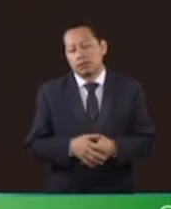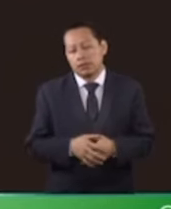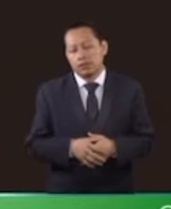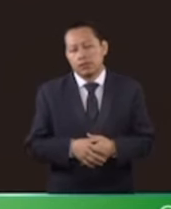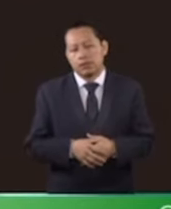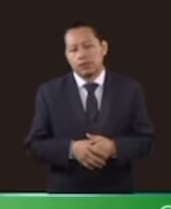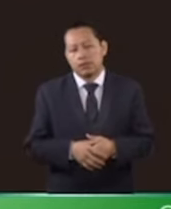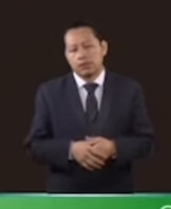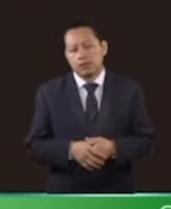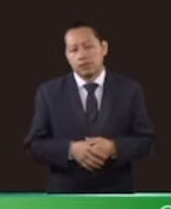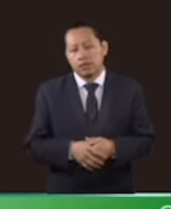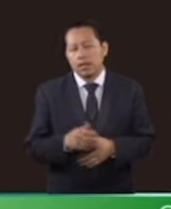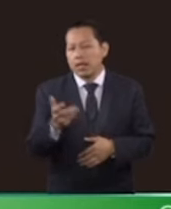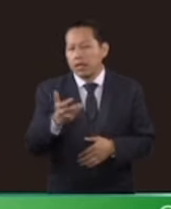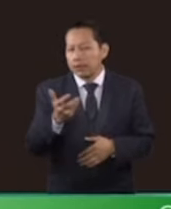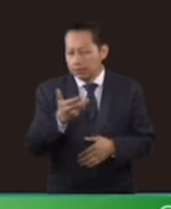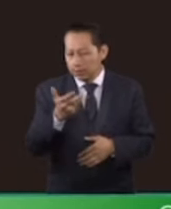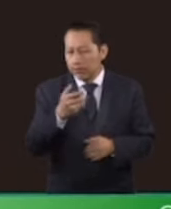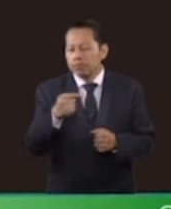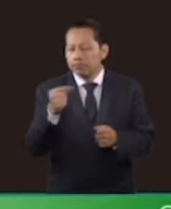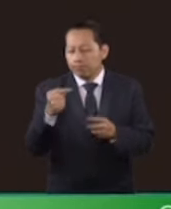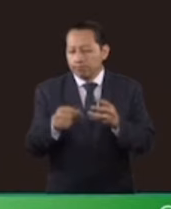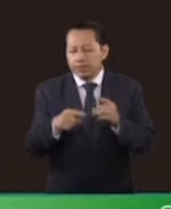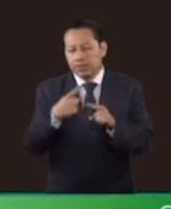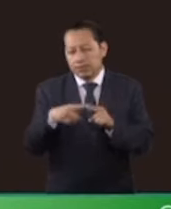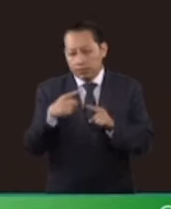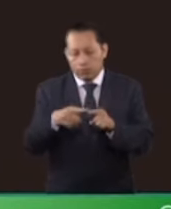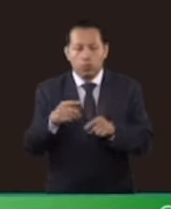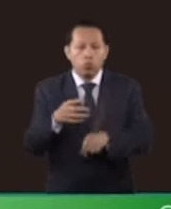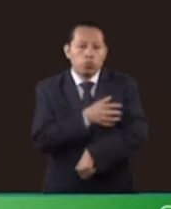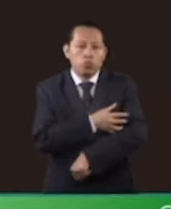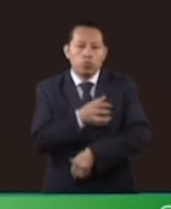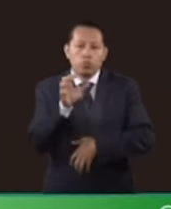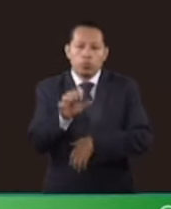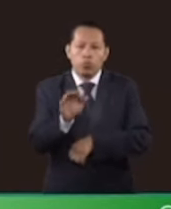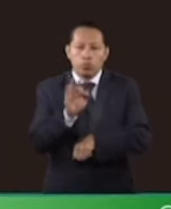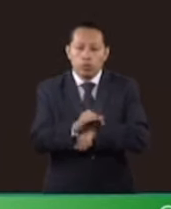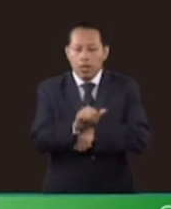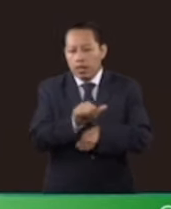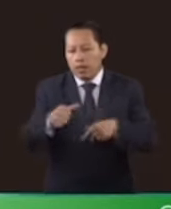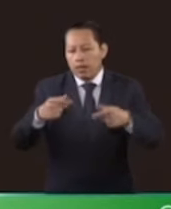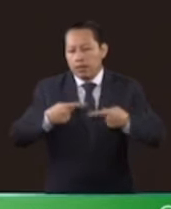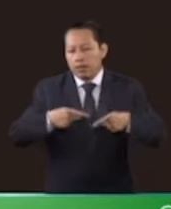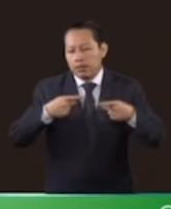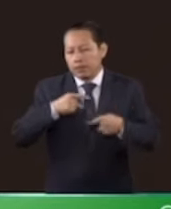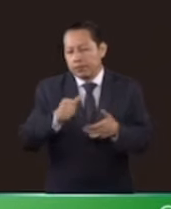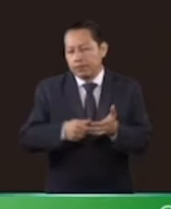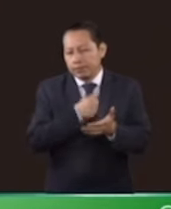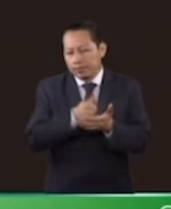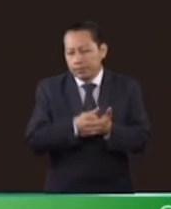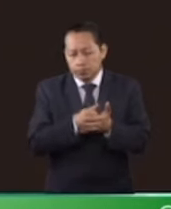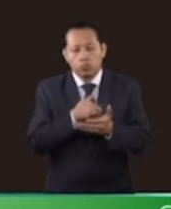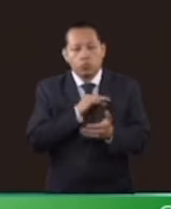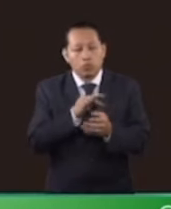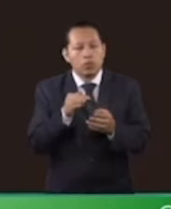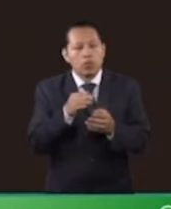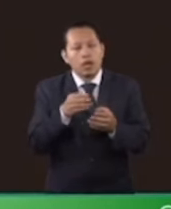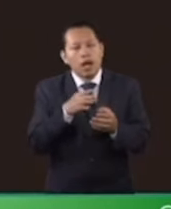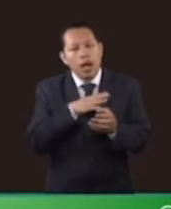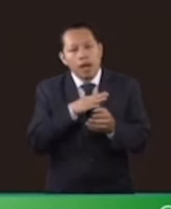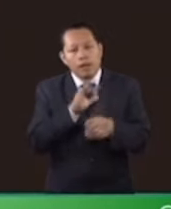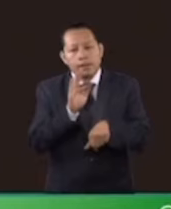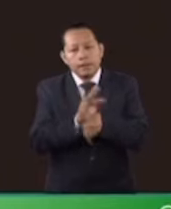importante generar acciones que empoderen a la ciudadanía dotando de